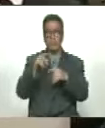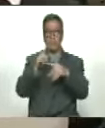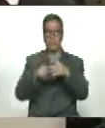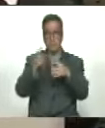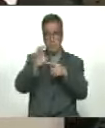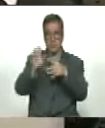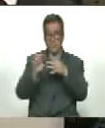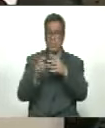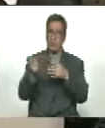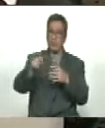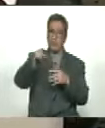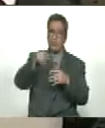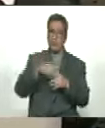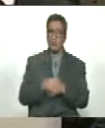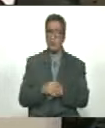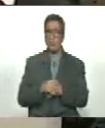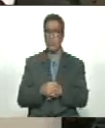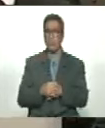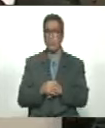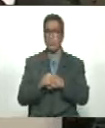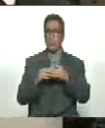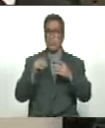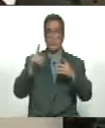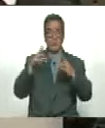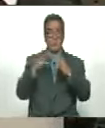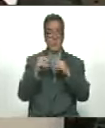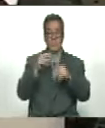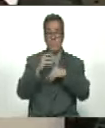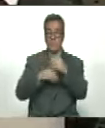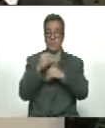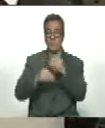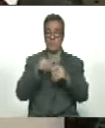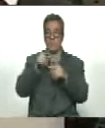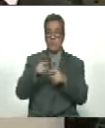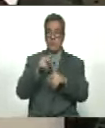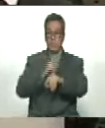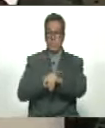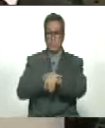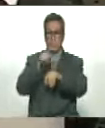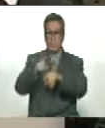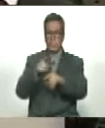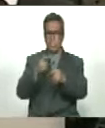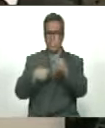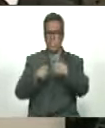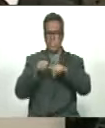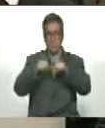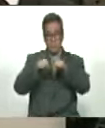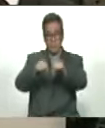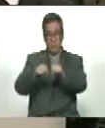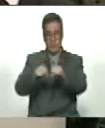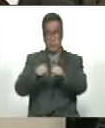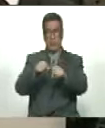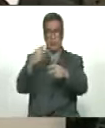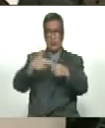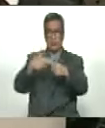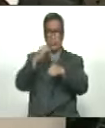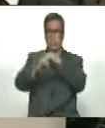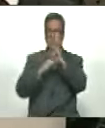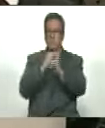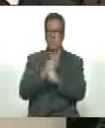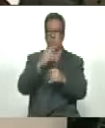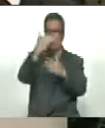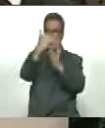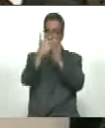elemento adicional, las tremendas perturbaciones que se están dando actualmente en el mercado petrolero internacional. Hay una